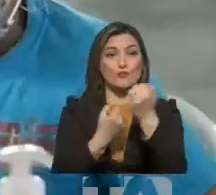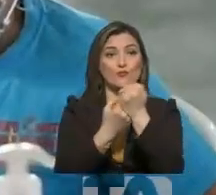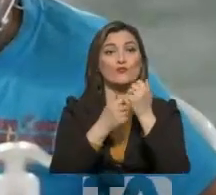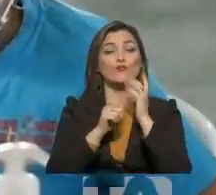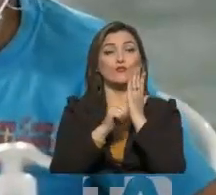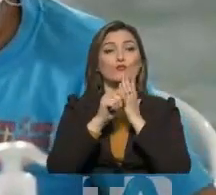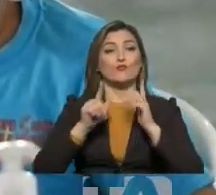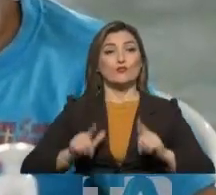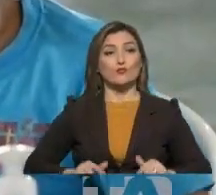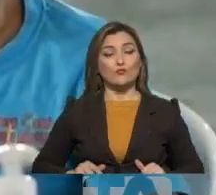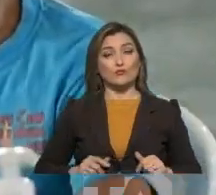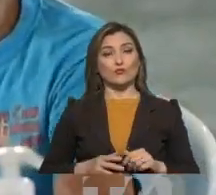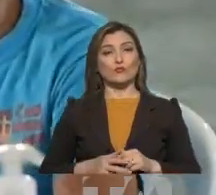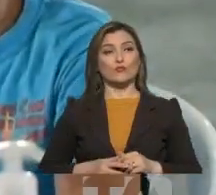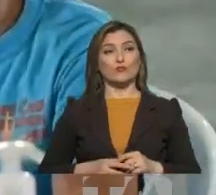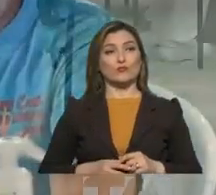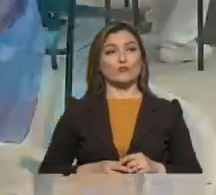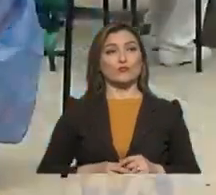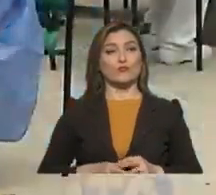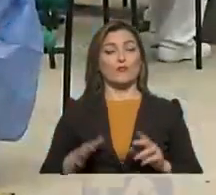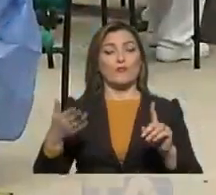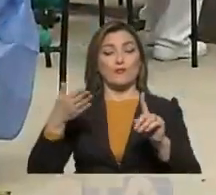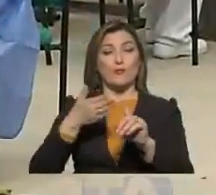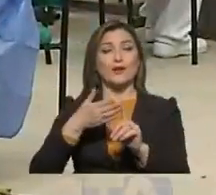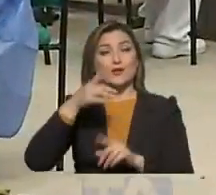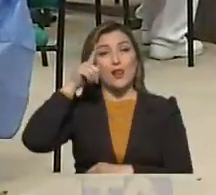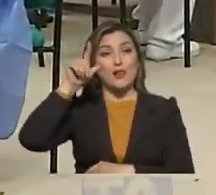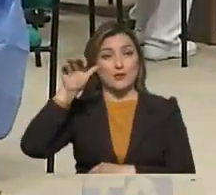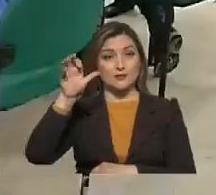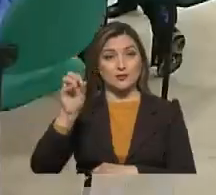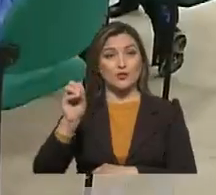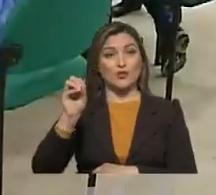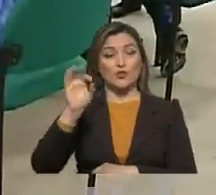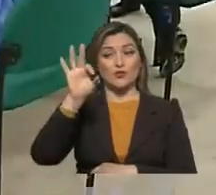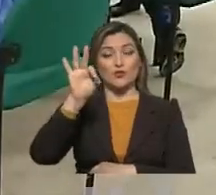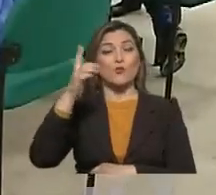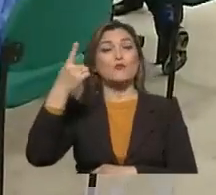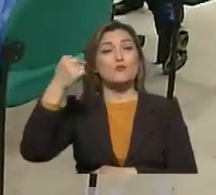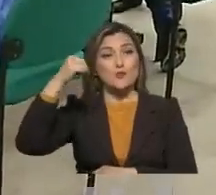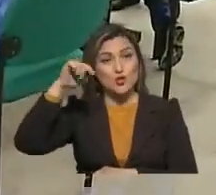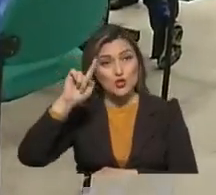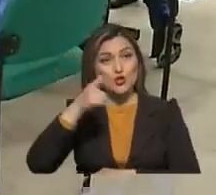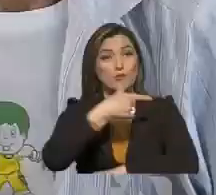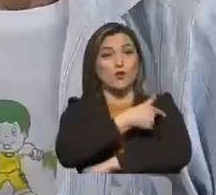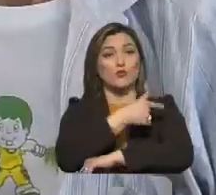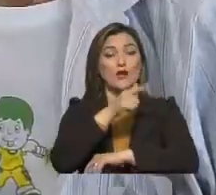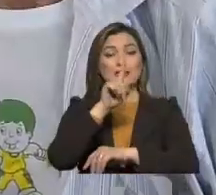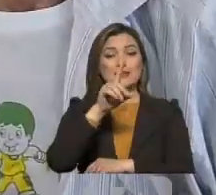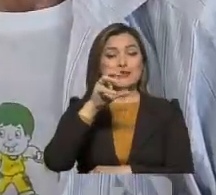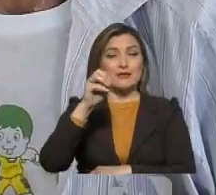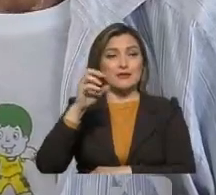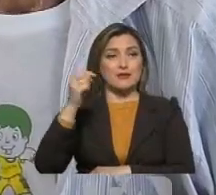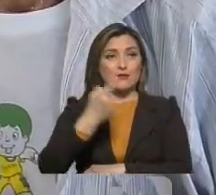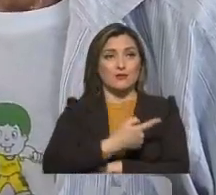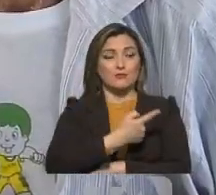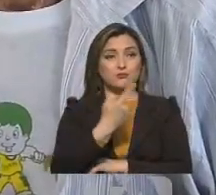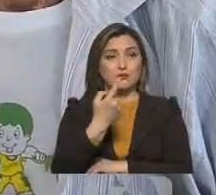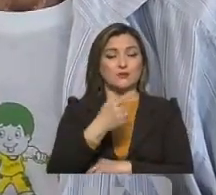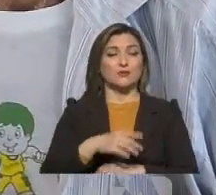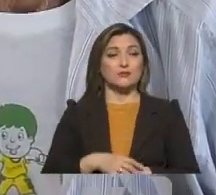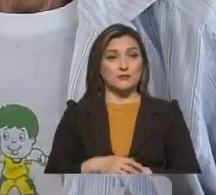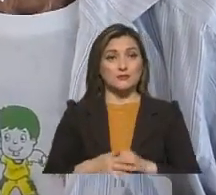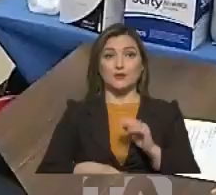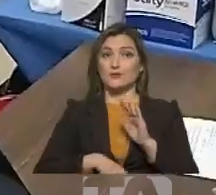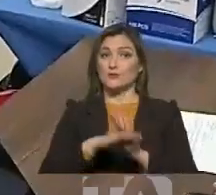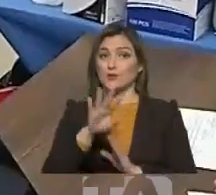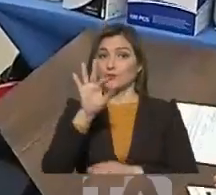salud seguir la gran meta ofrecida por guillermo las 19 millones de vacunas en 100 días casi nueve veces más